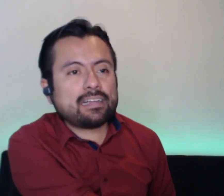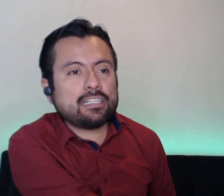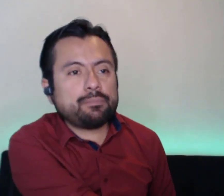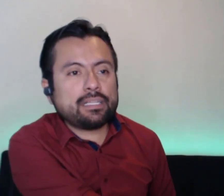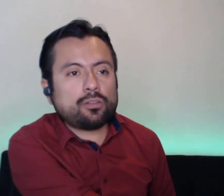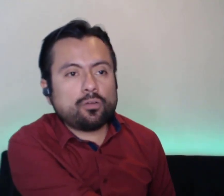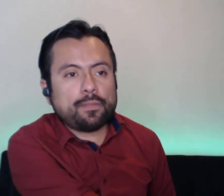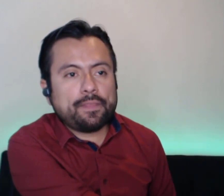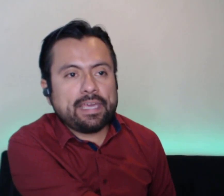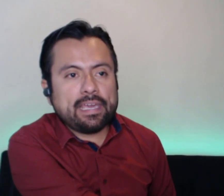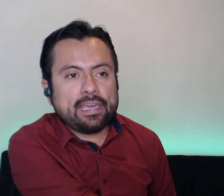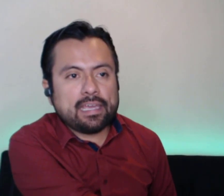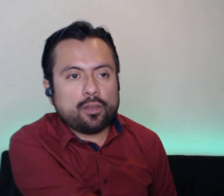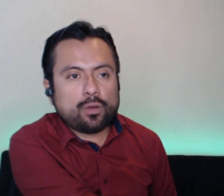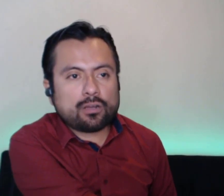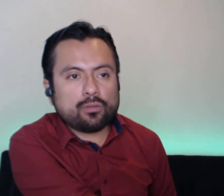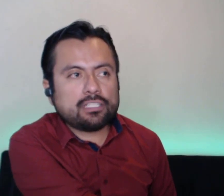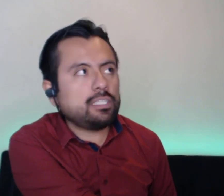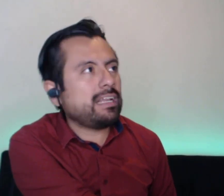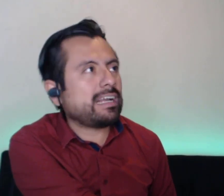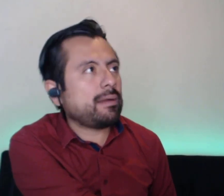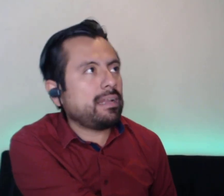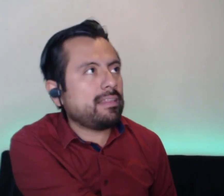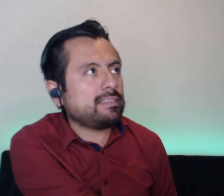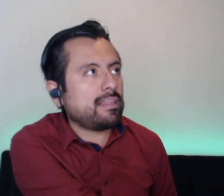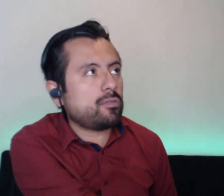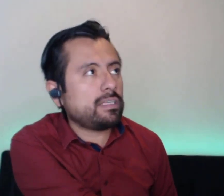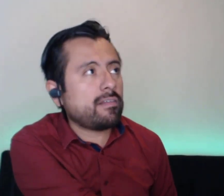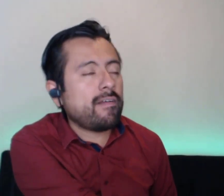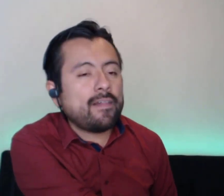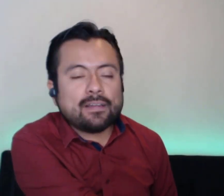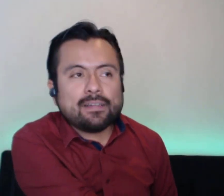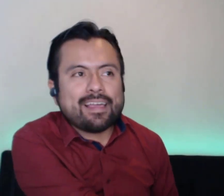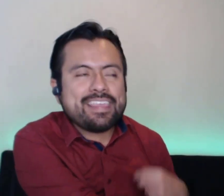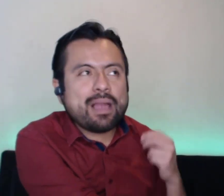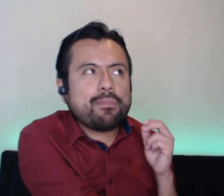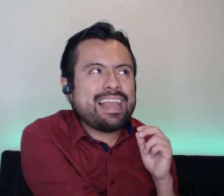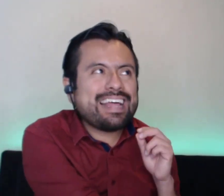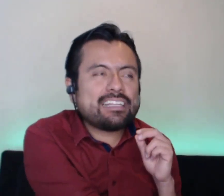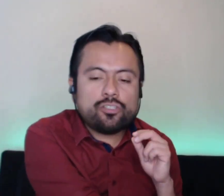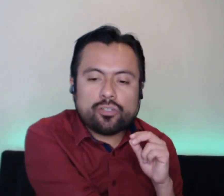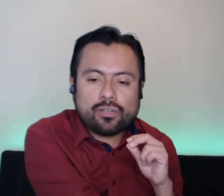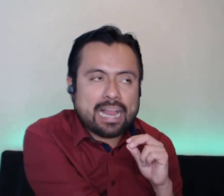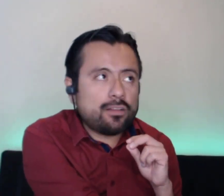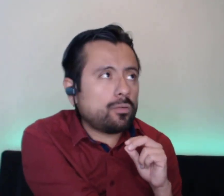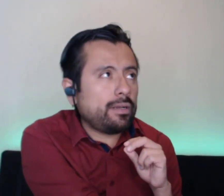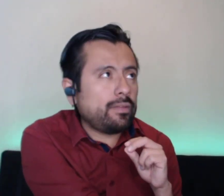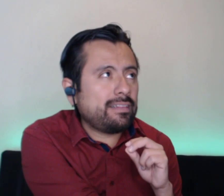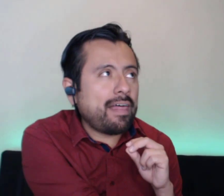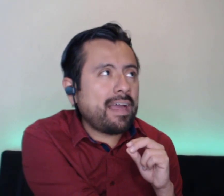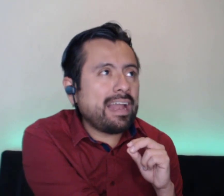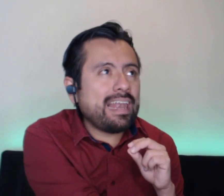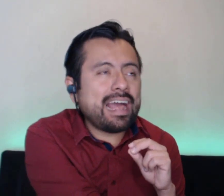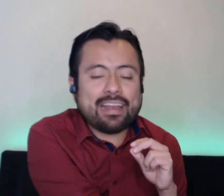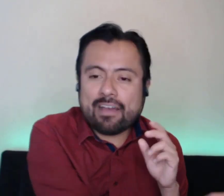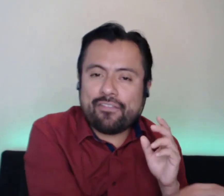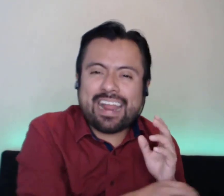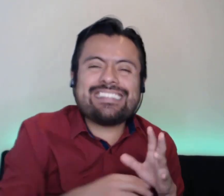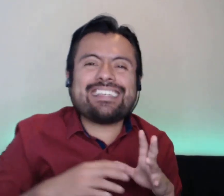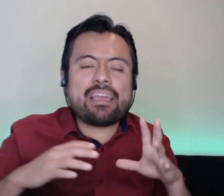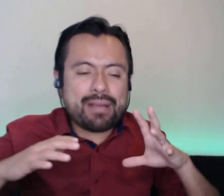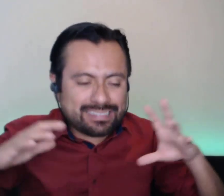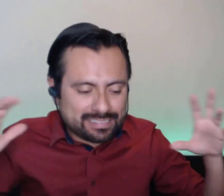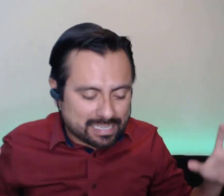respecto de lo acontecido en la cámara de senadores llama la atención algo bueno de entrada la